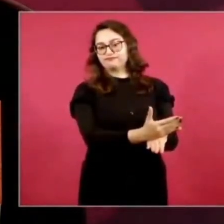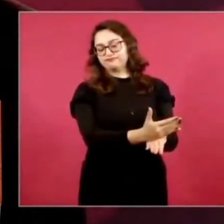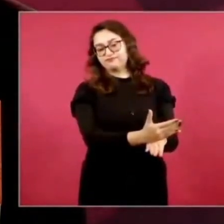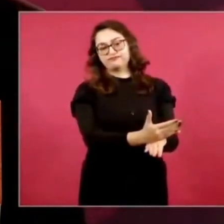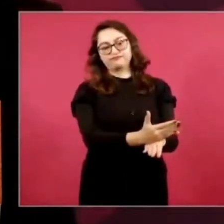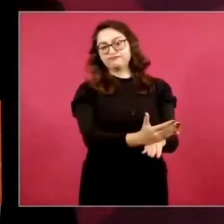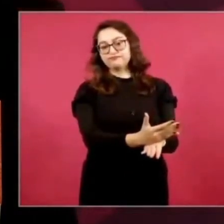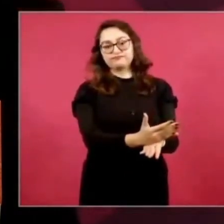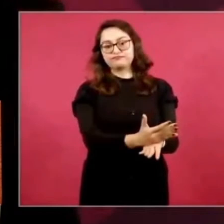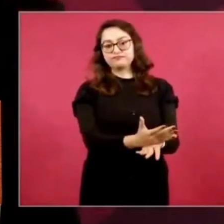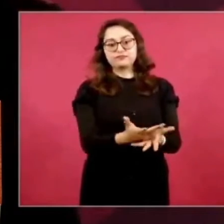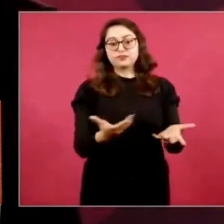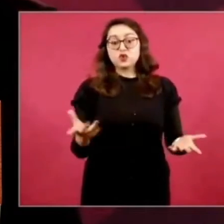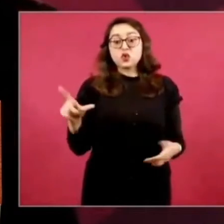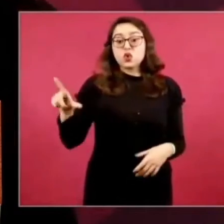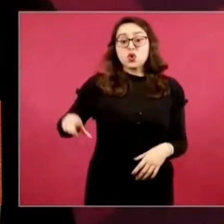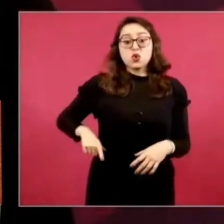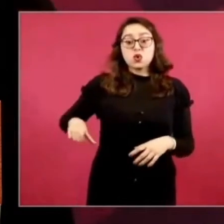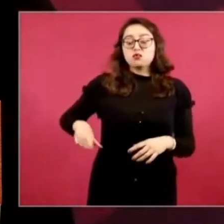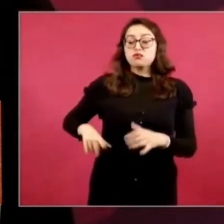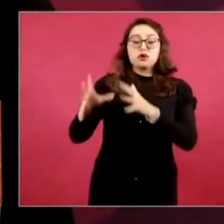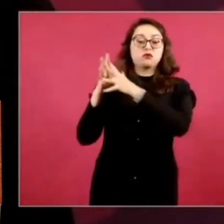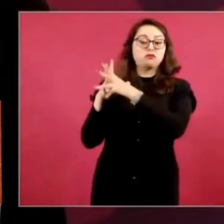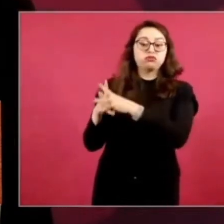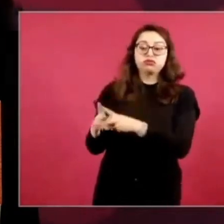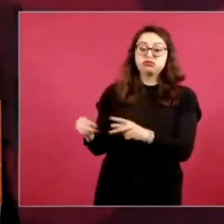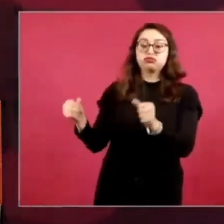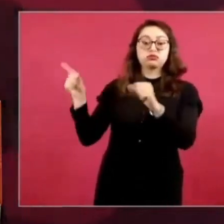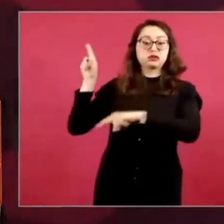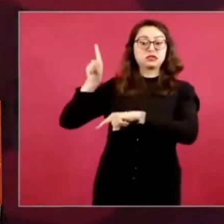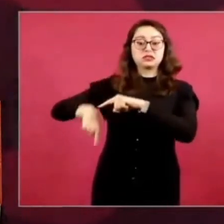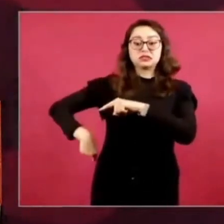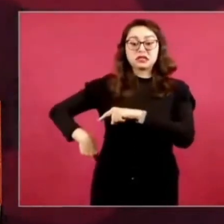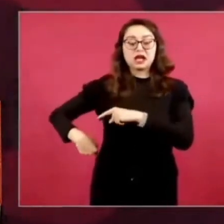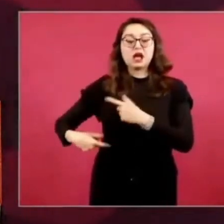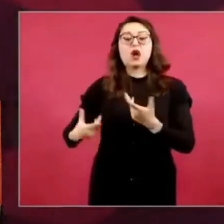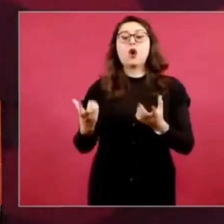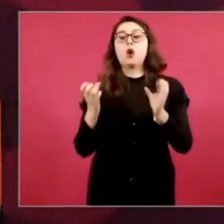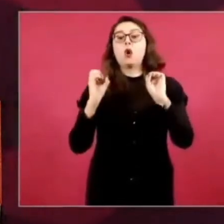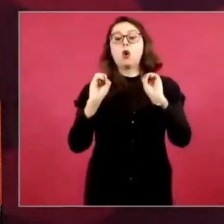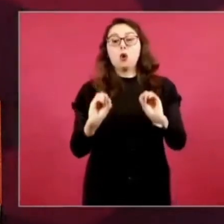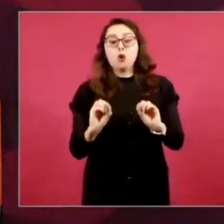No se puede diluir el Estado, o no se puede solo usar al Estado